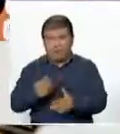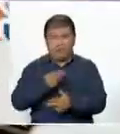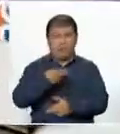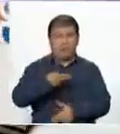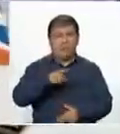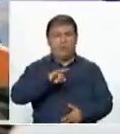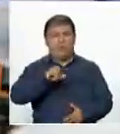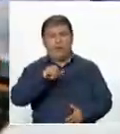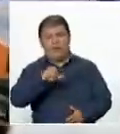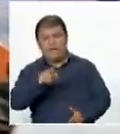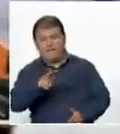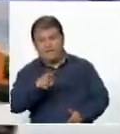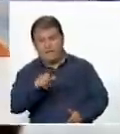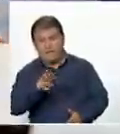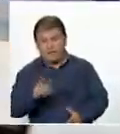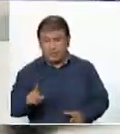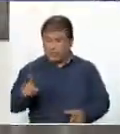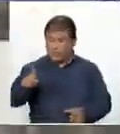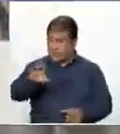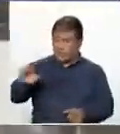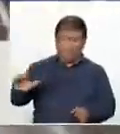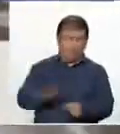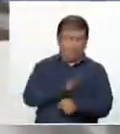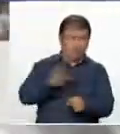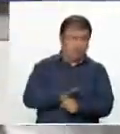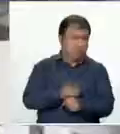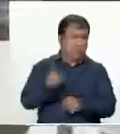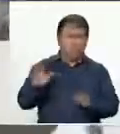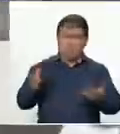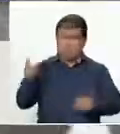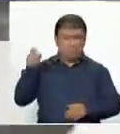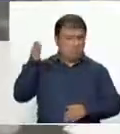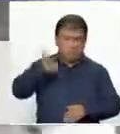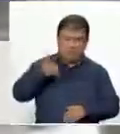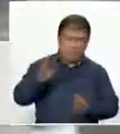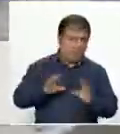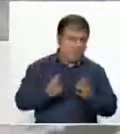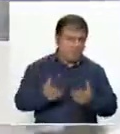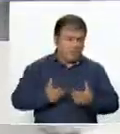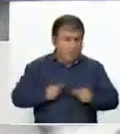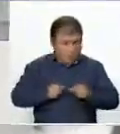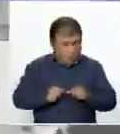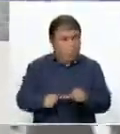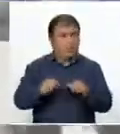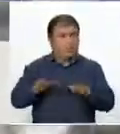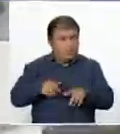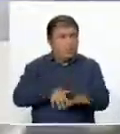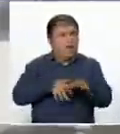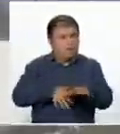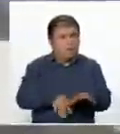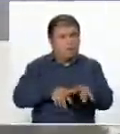el 100% de docentes de esta región no va a dictar clases y siguen con sus movilizaciones.